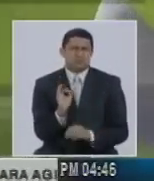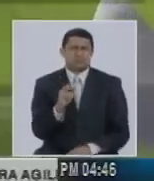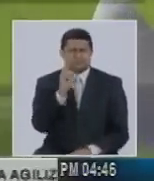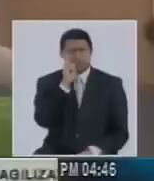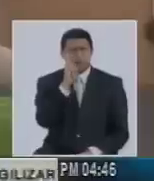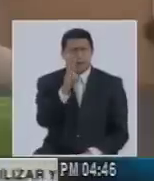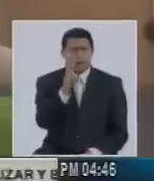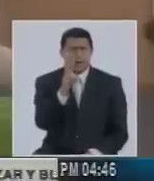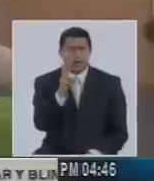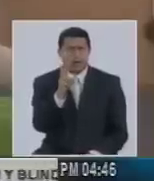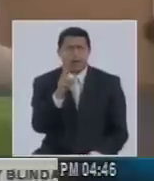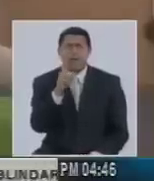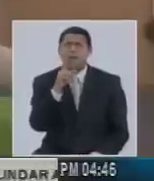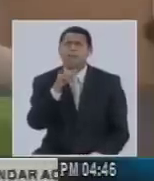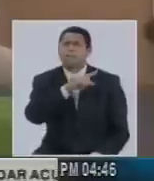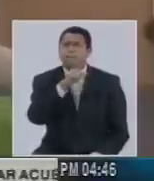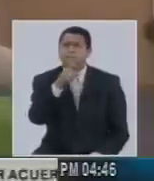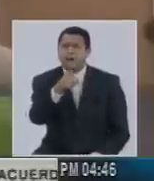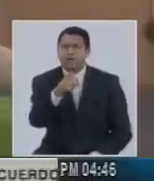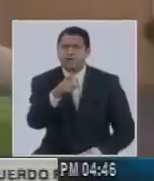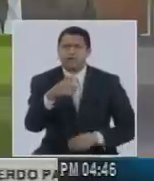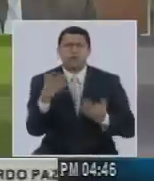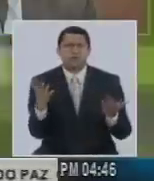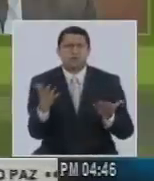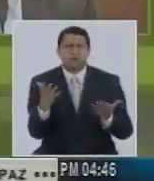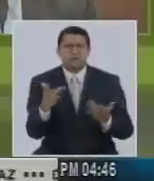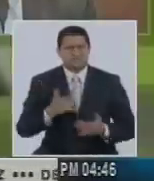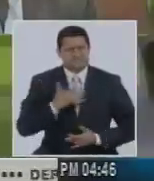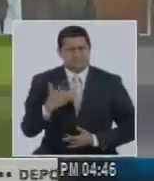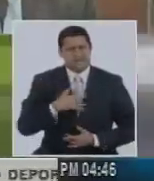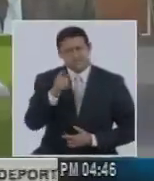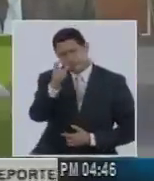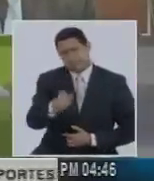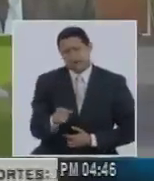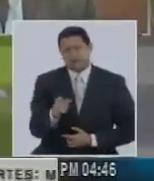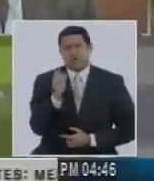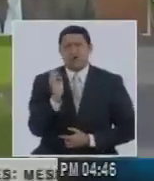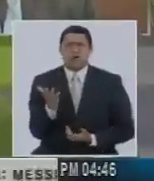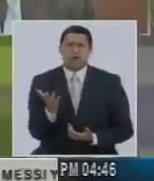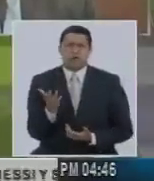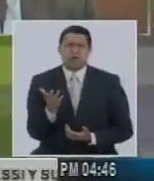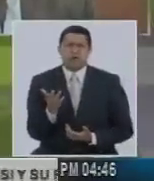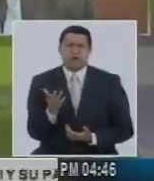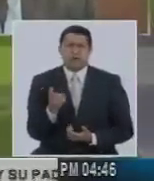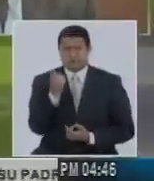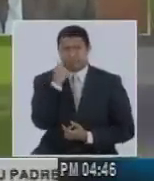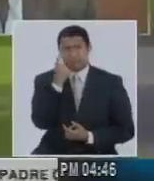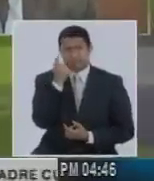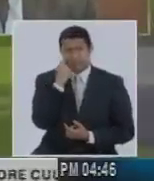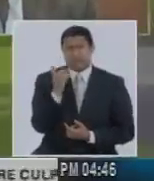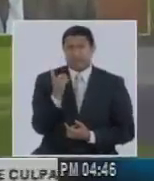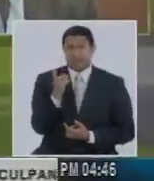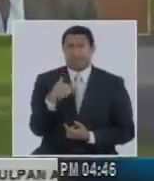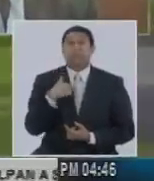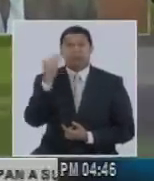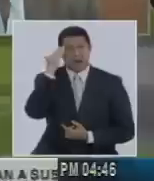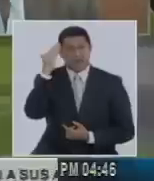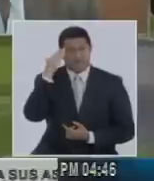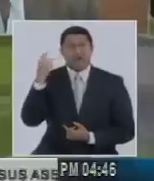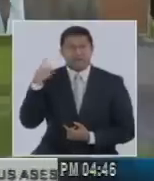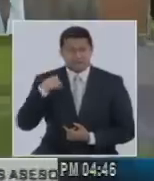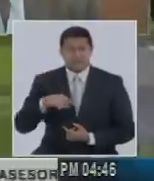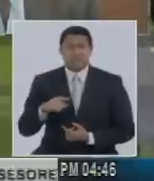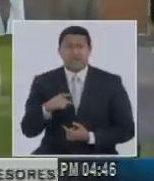Bien, doctor Alejandro, también quisiera saber cuáles son esos síntomas entonces que nos pondrían en alerta para saber que